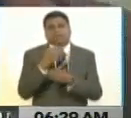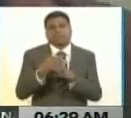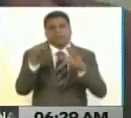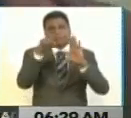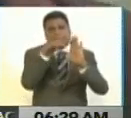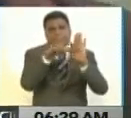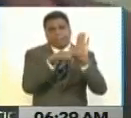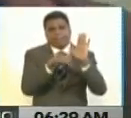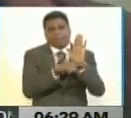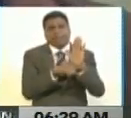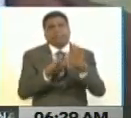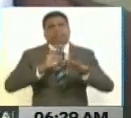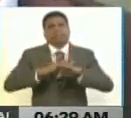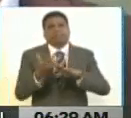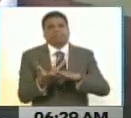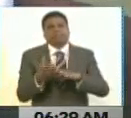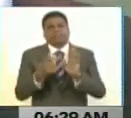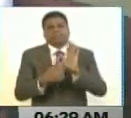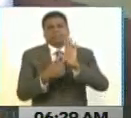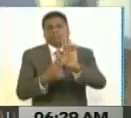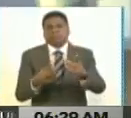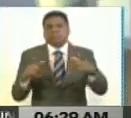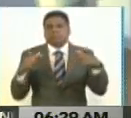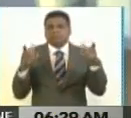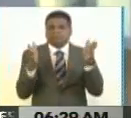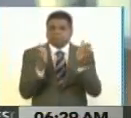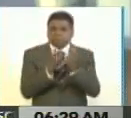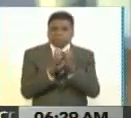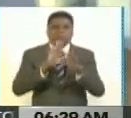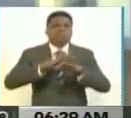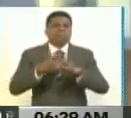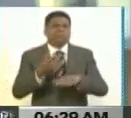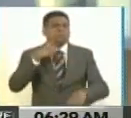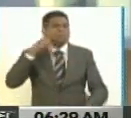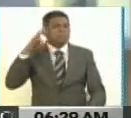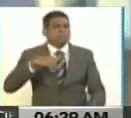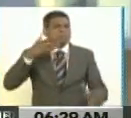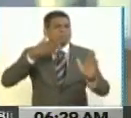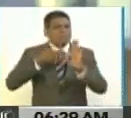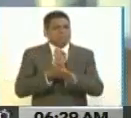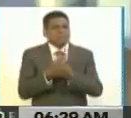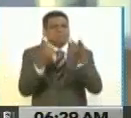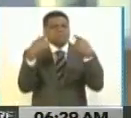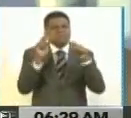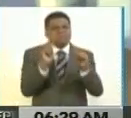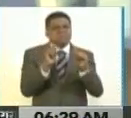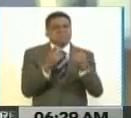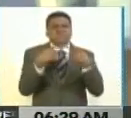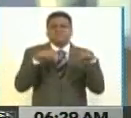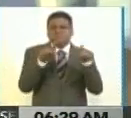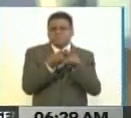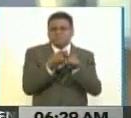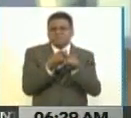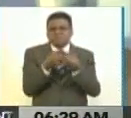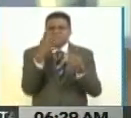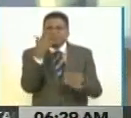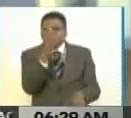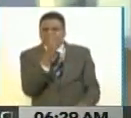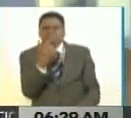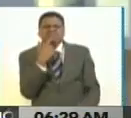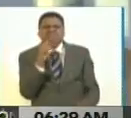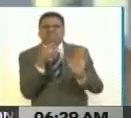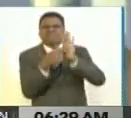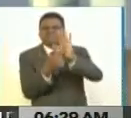mercado porque acaban desplazando a los medianos y a los pequeños. Entonces, eso es realmente lo que está ocurriendo, ¿no? Que se trata de emular únicamente el modelo